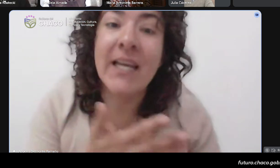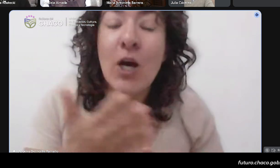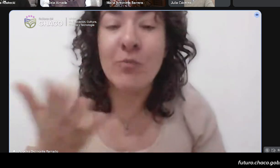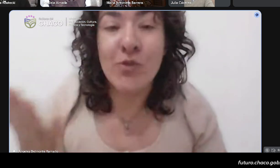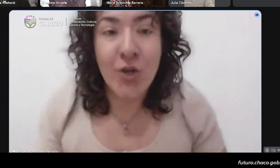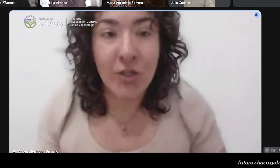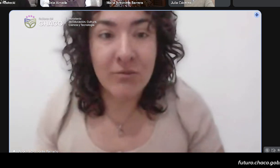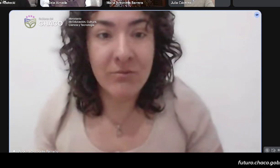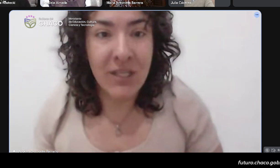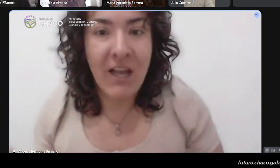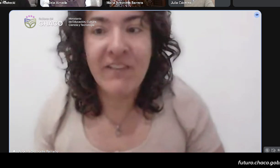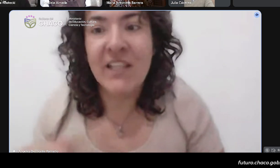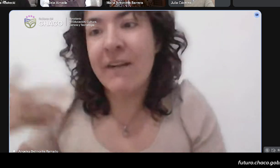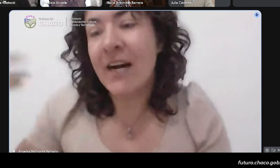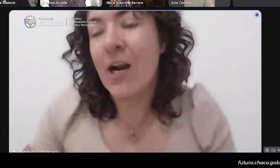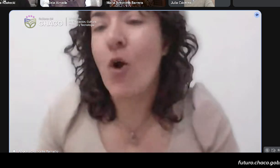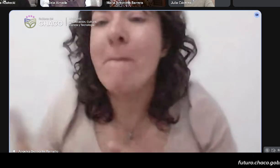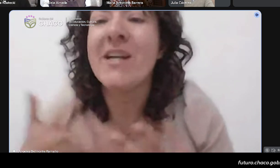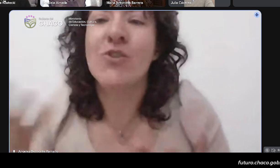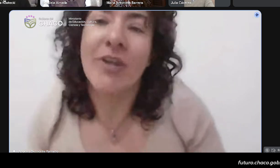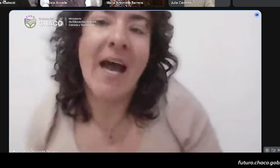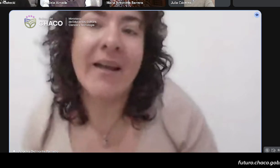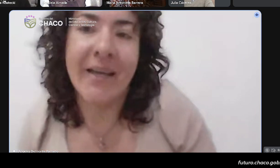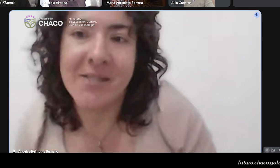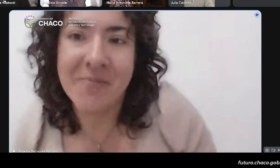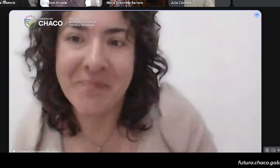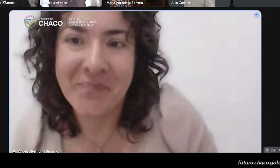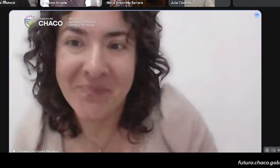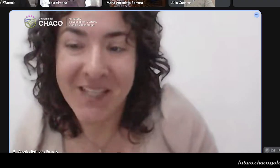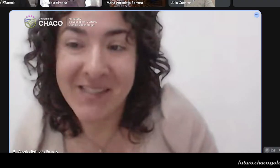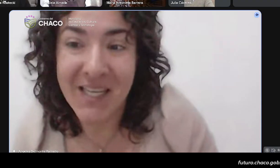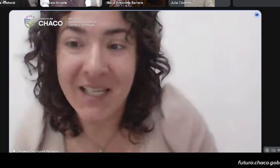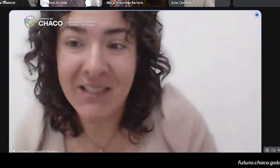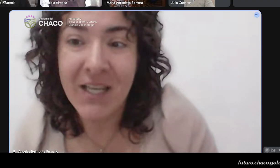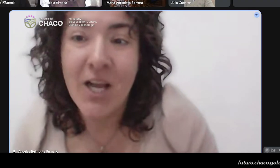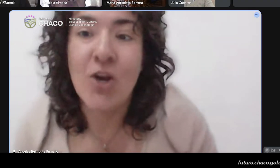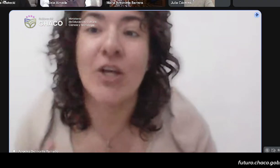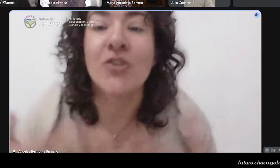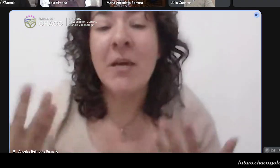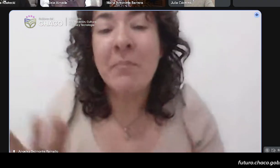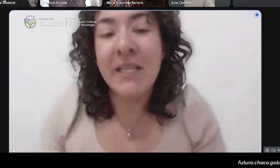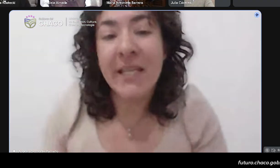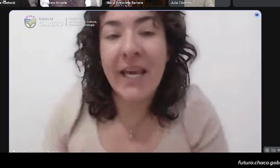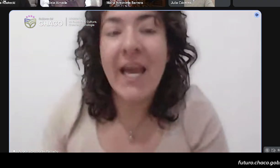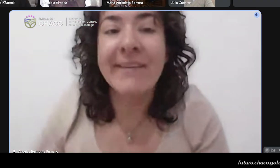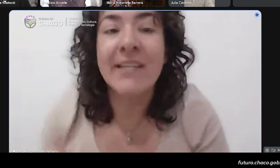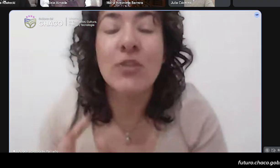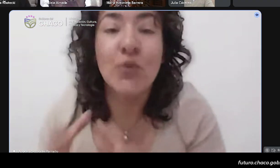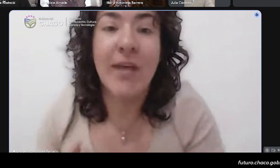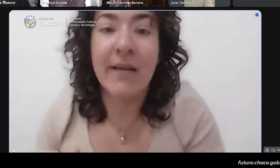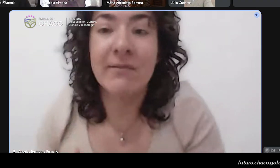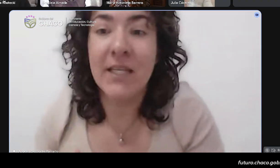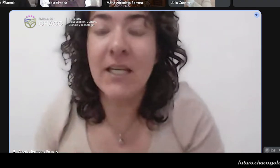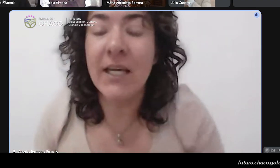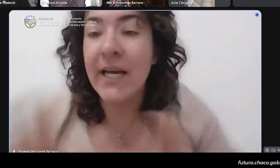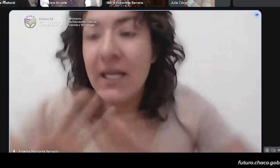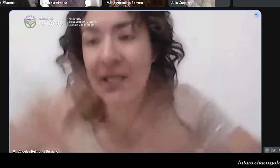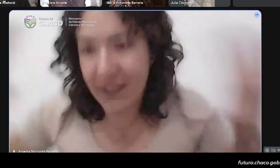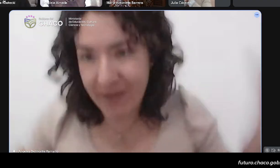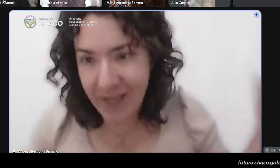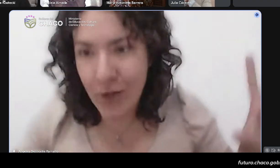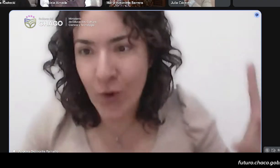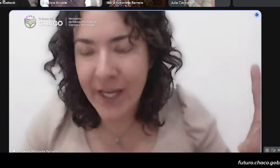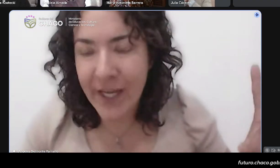que darle la opción de trabajar con personajes, ¿sí? Lo que yo le expliqué a esta estudiante